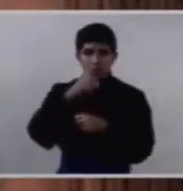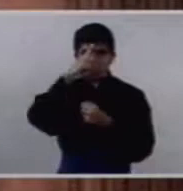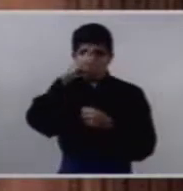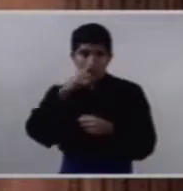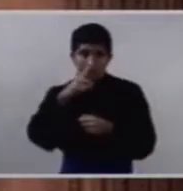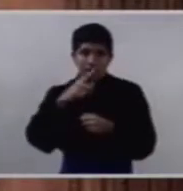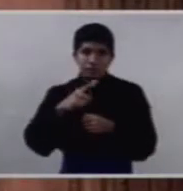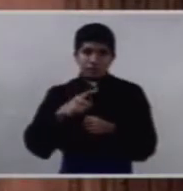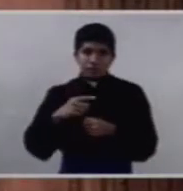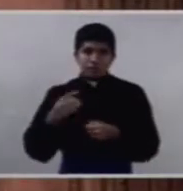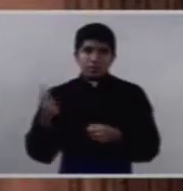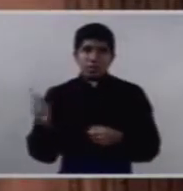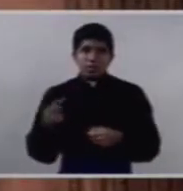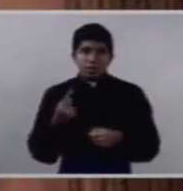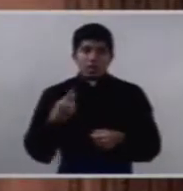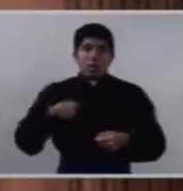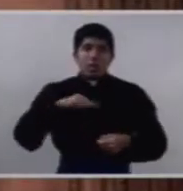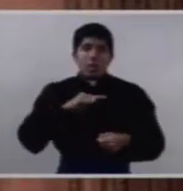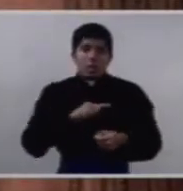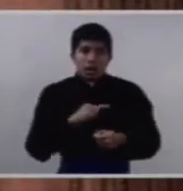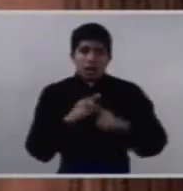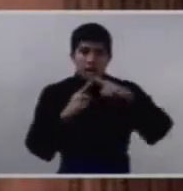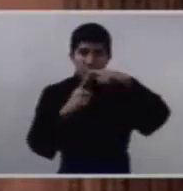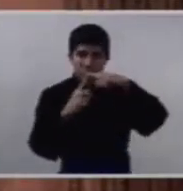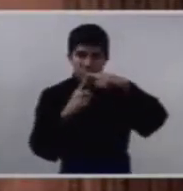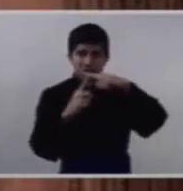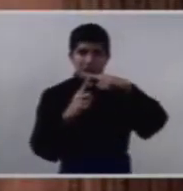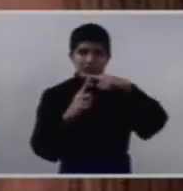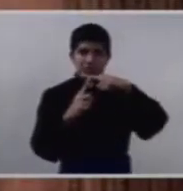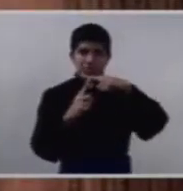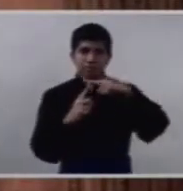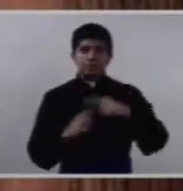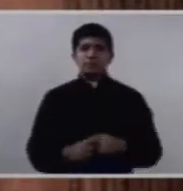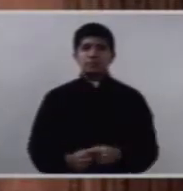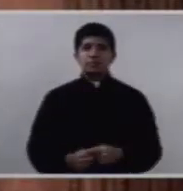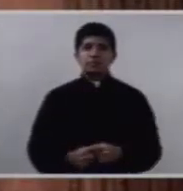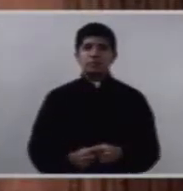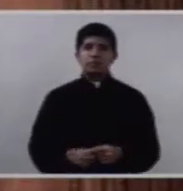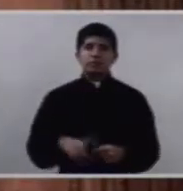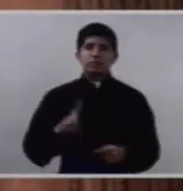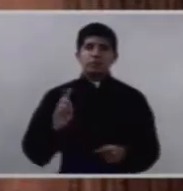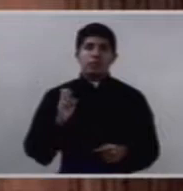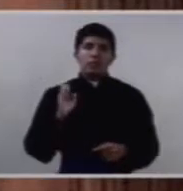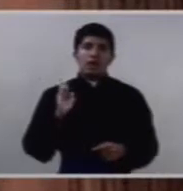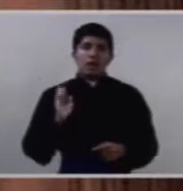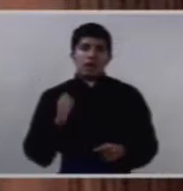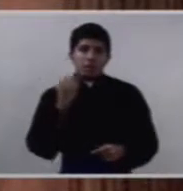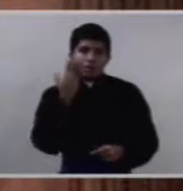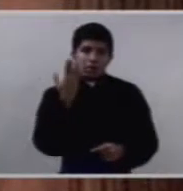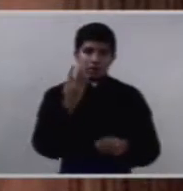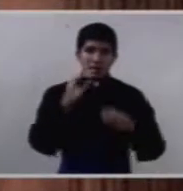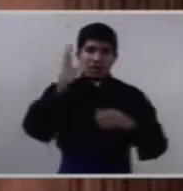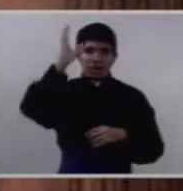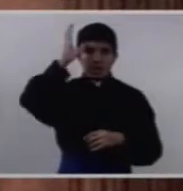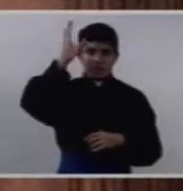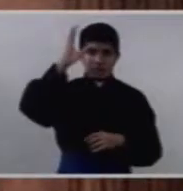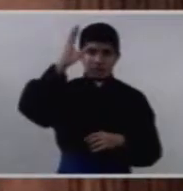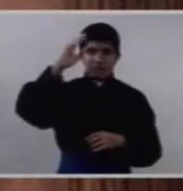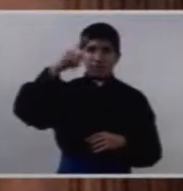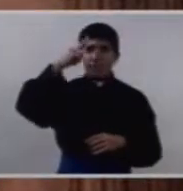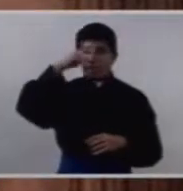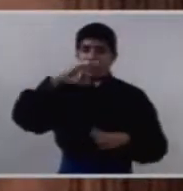para hacer nuestro su proyecto. ¿Qué es lo que quiere Cristo para la